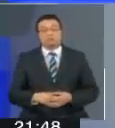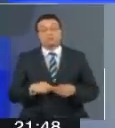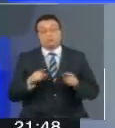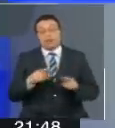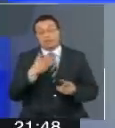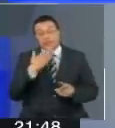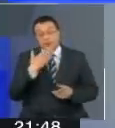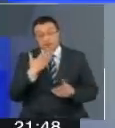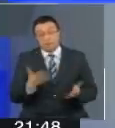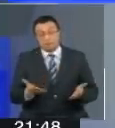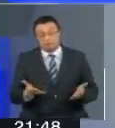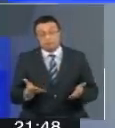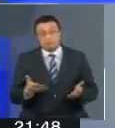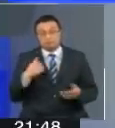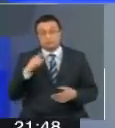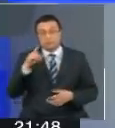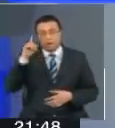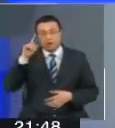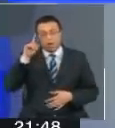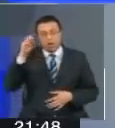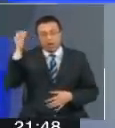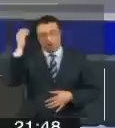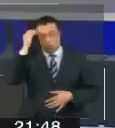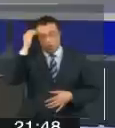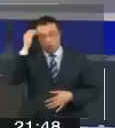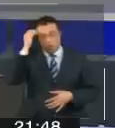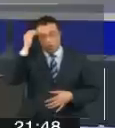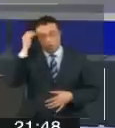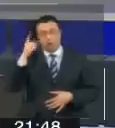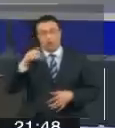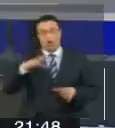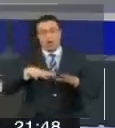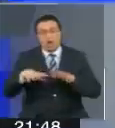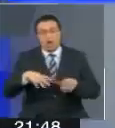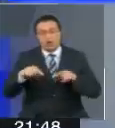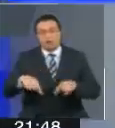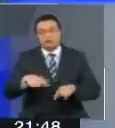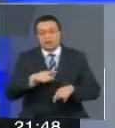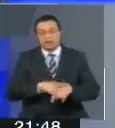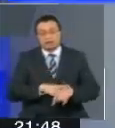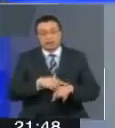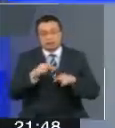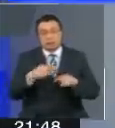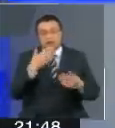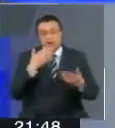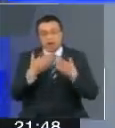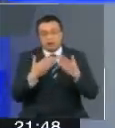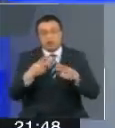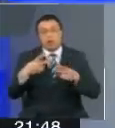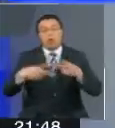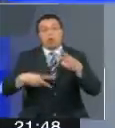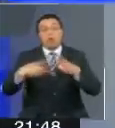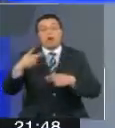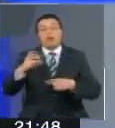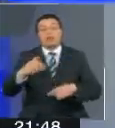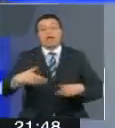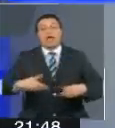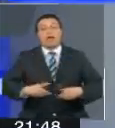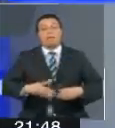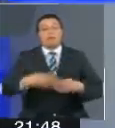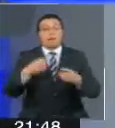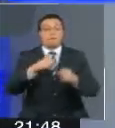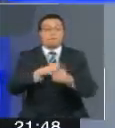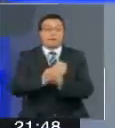También recuerdo algo en este instante en que hablamos, la huelga de hambre de los